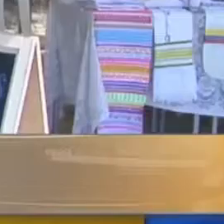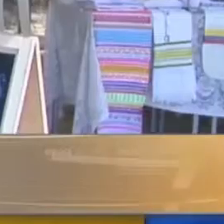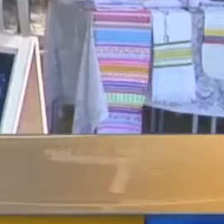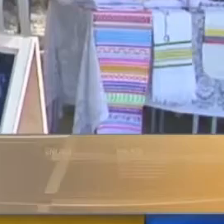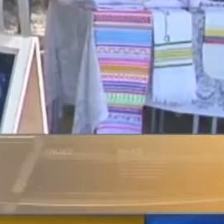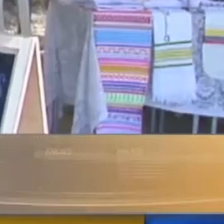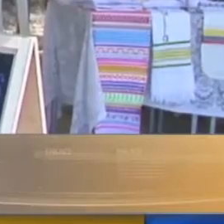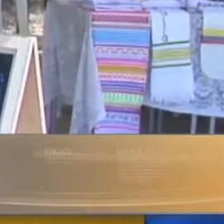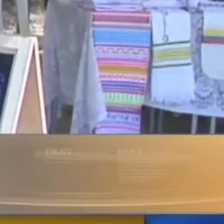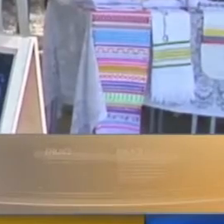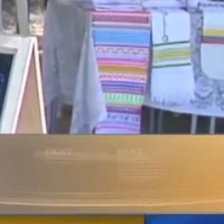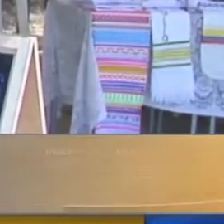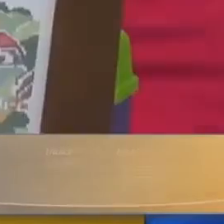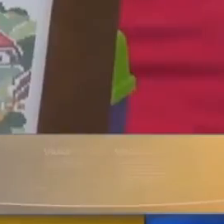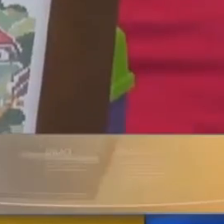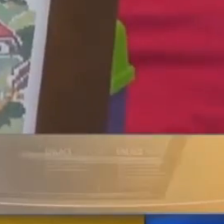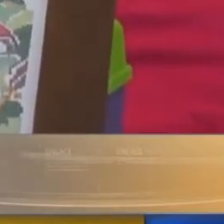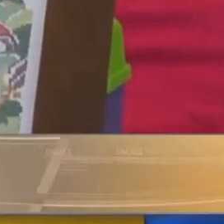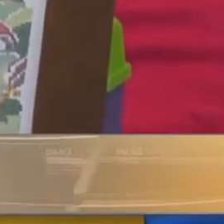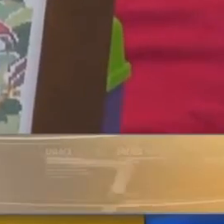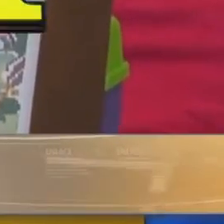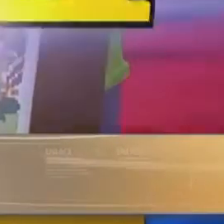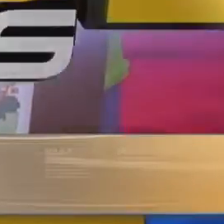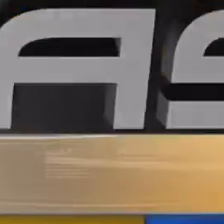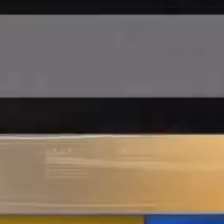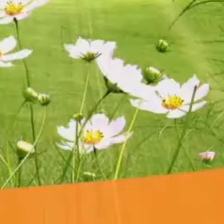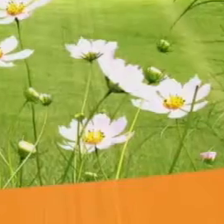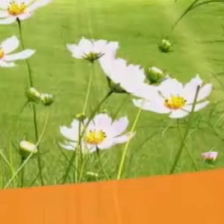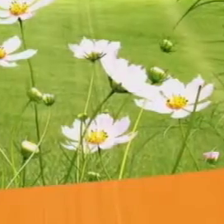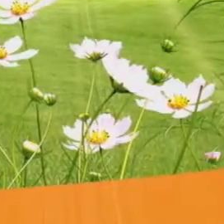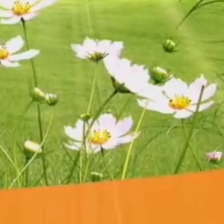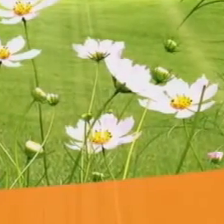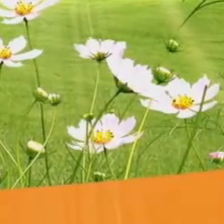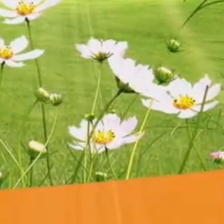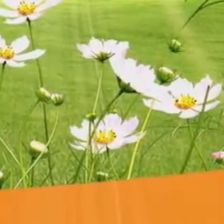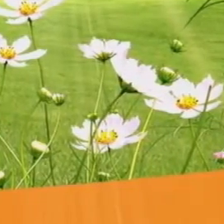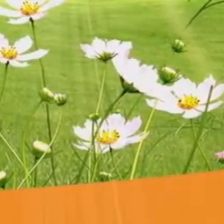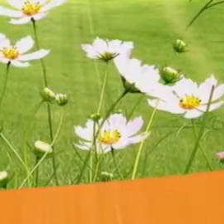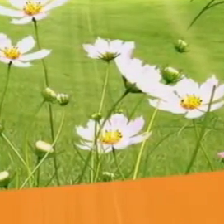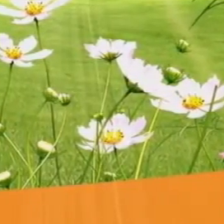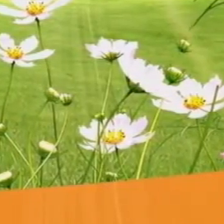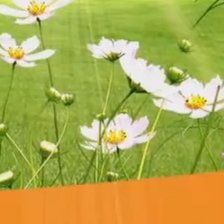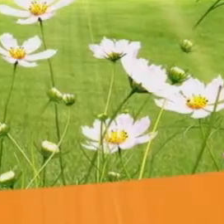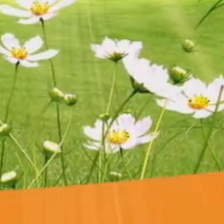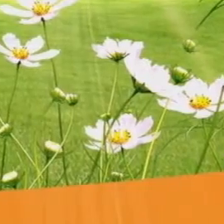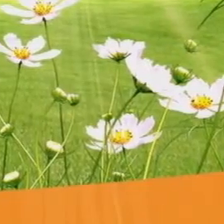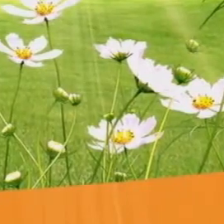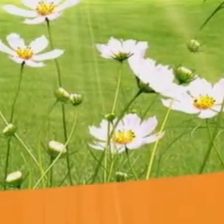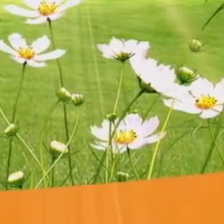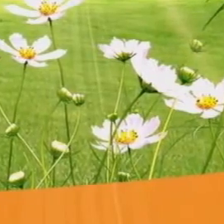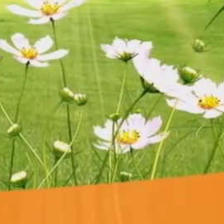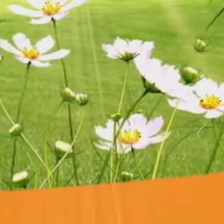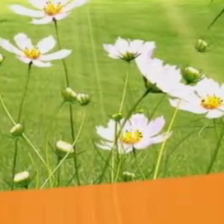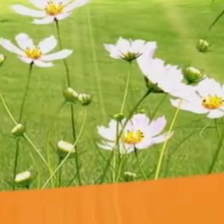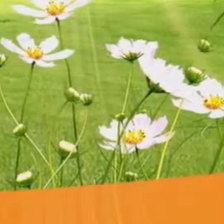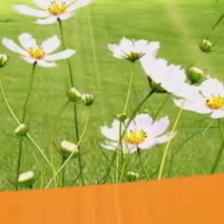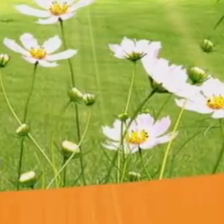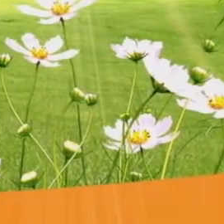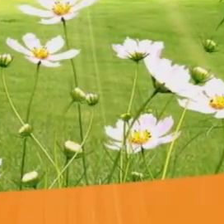sogamoso de isagén se dieron cita en la primera feria campesina con el patrocinio de bárzola ecológico o marcel aroma delicias